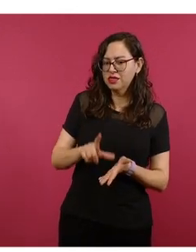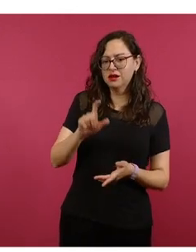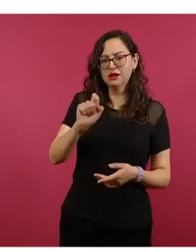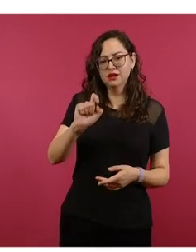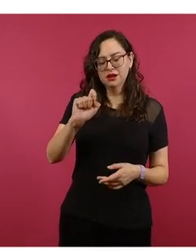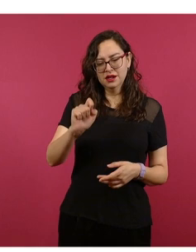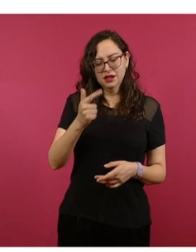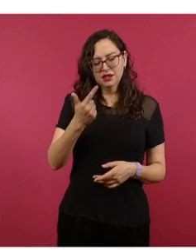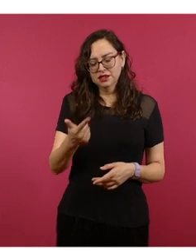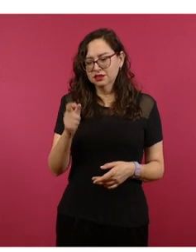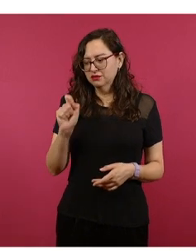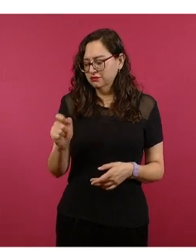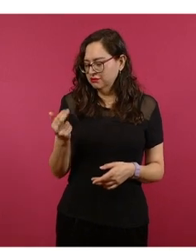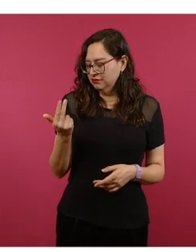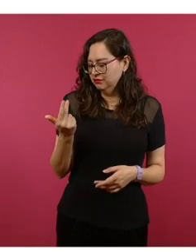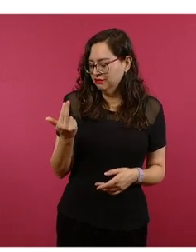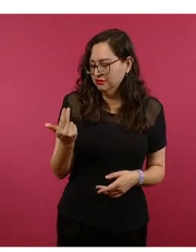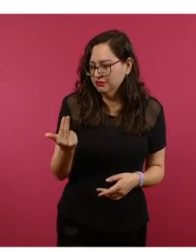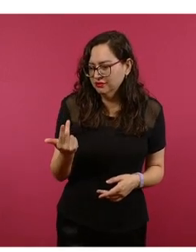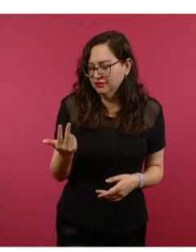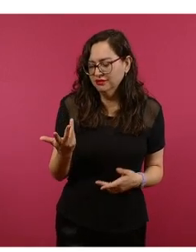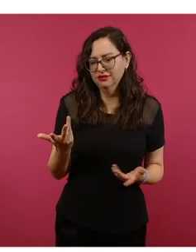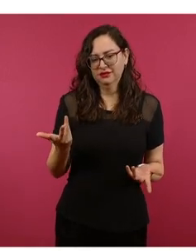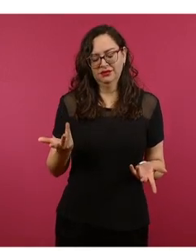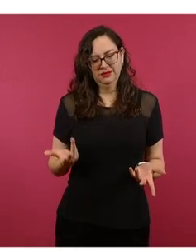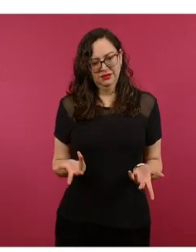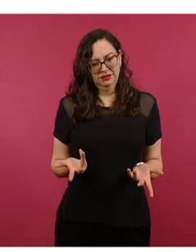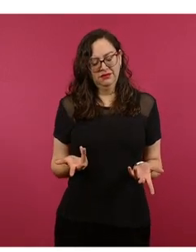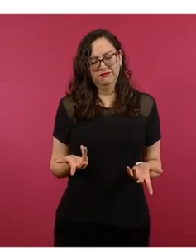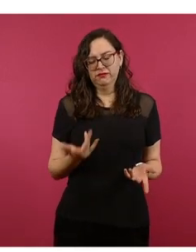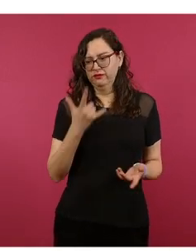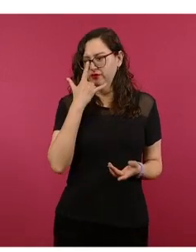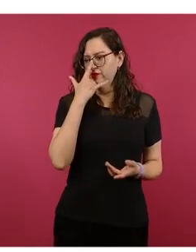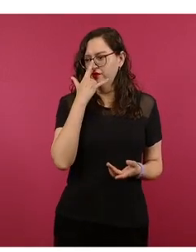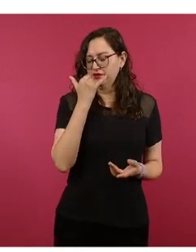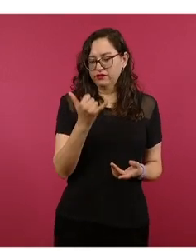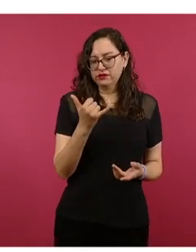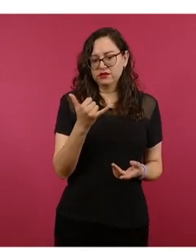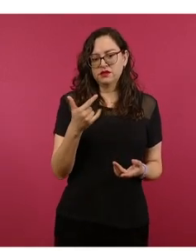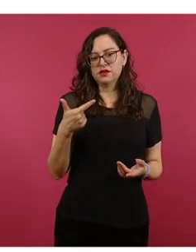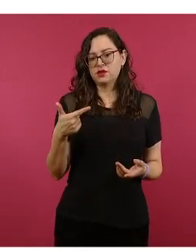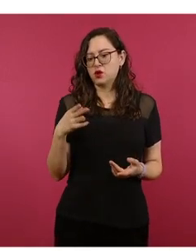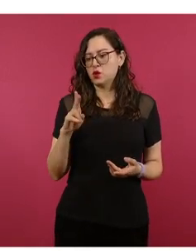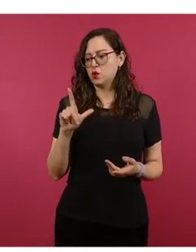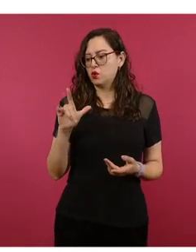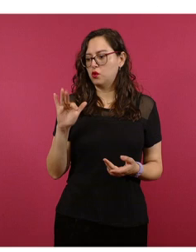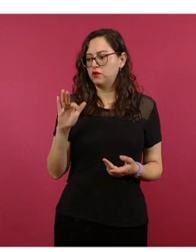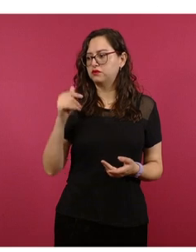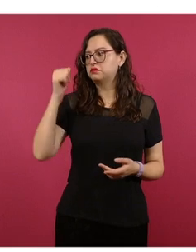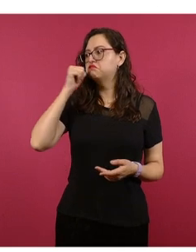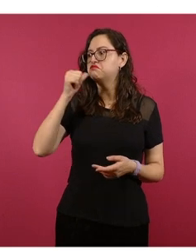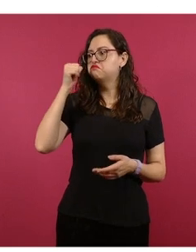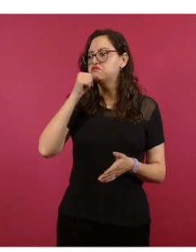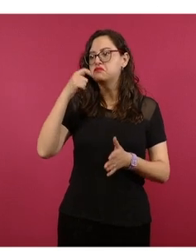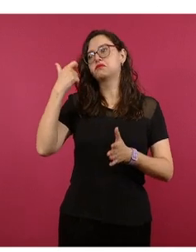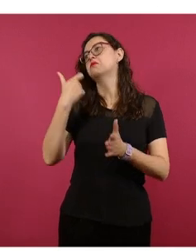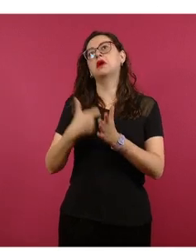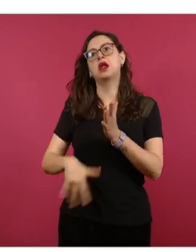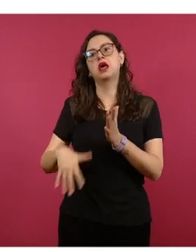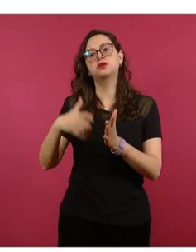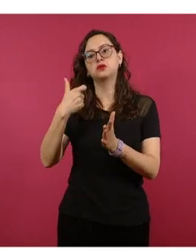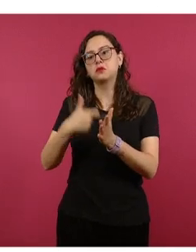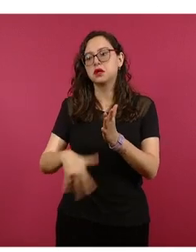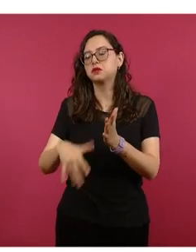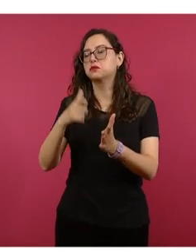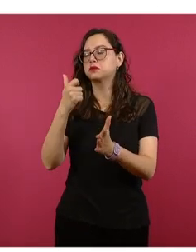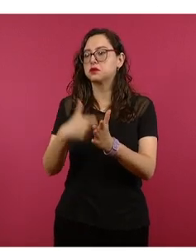25 centavos por litro. Gulf tiende a ser una franquicia que generalmente aparece entre las aliadas del consumidor, pero bueno, tenemos casos